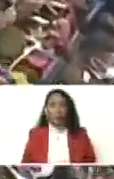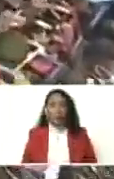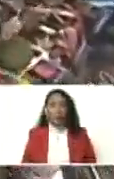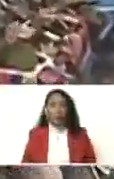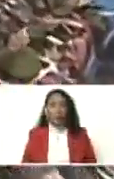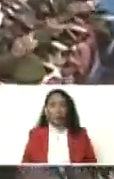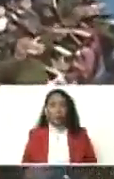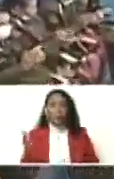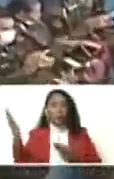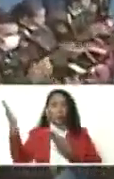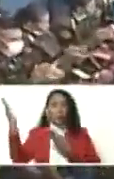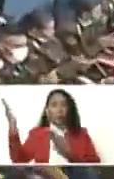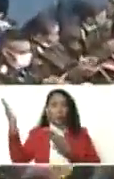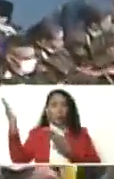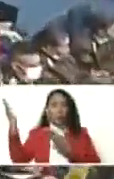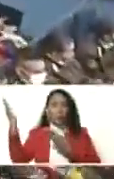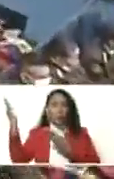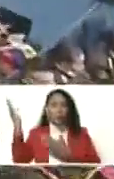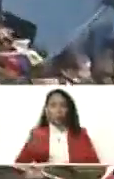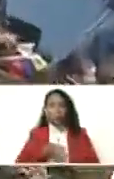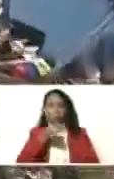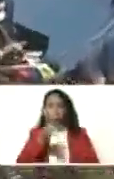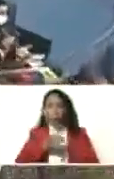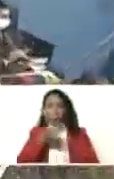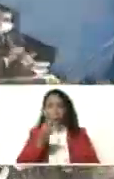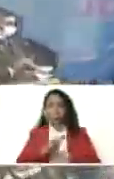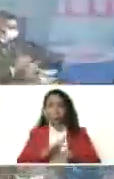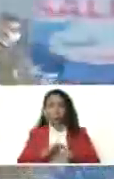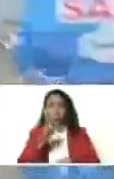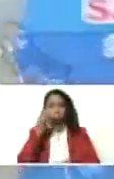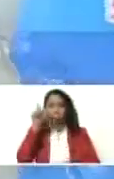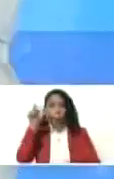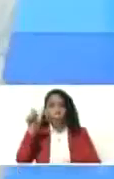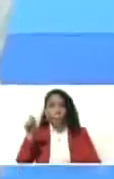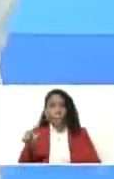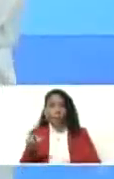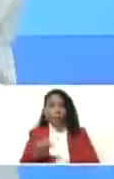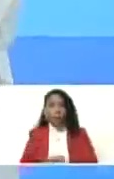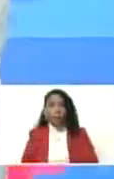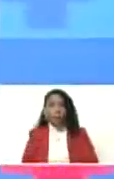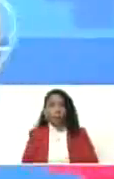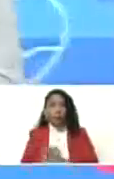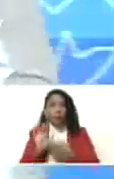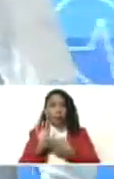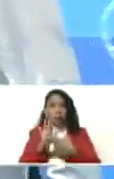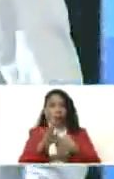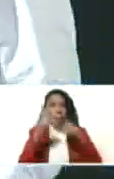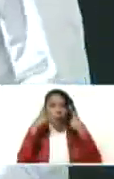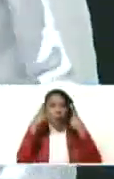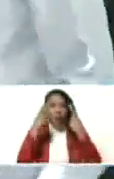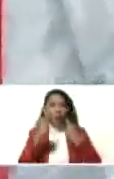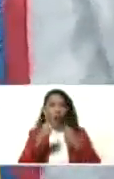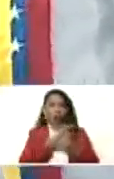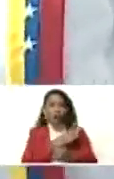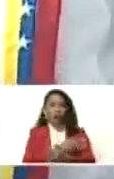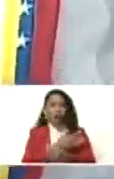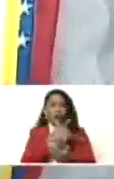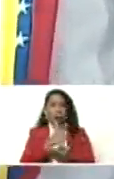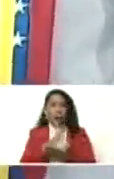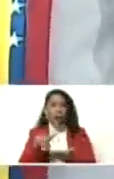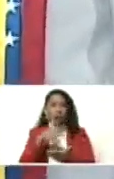Allí tenían las declaraciones del médico Víctor Antonio Rondón en representación de los profesionales de la Fuerza Armada